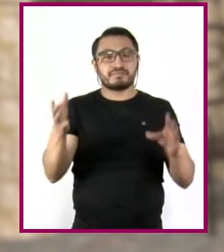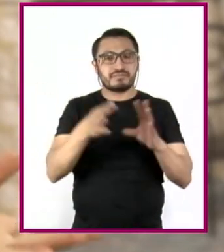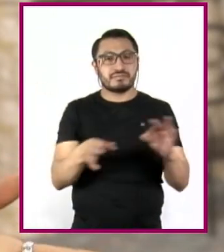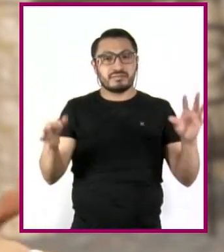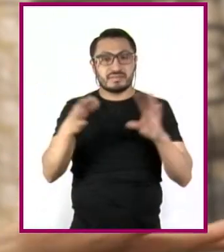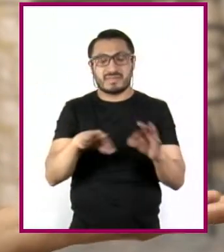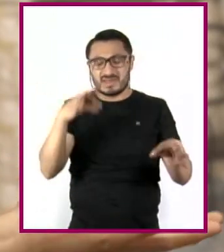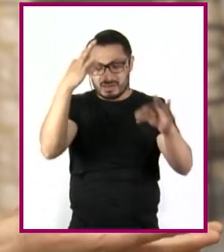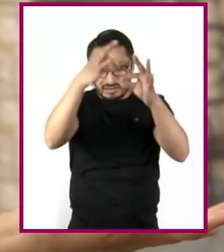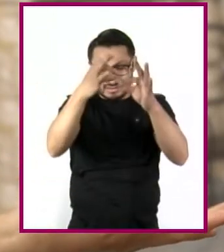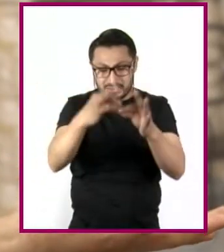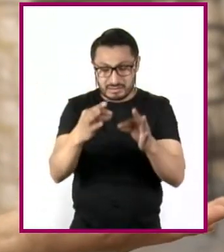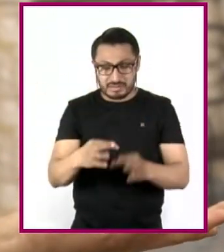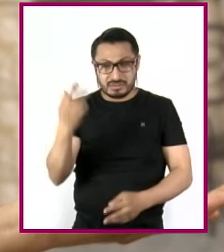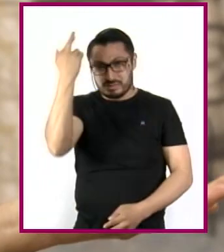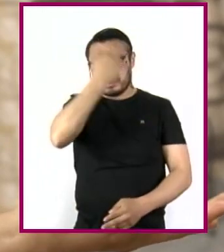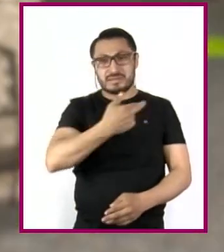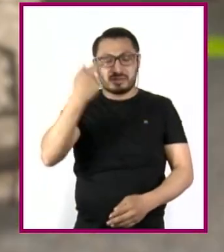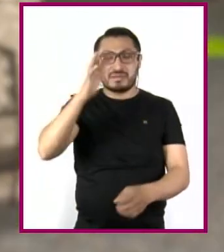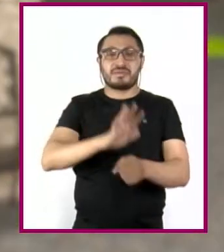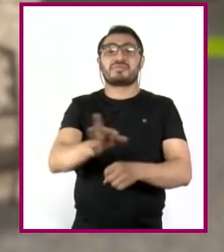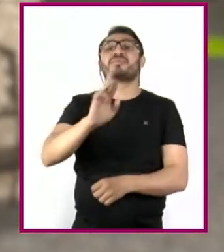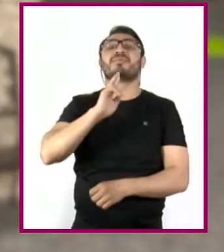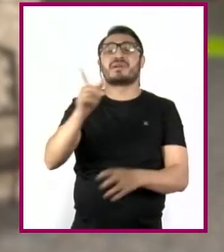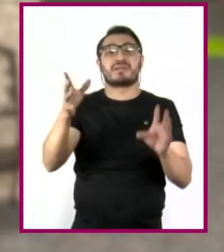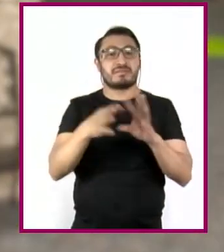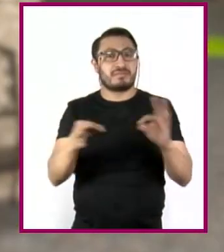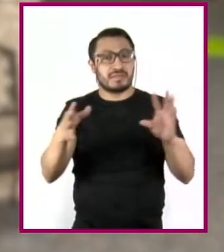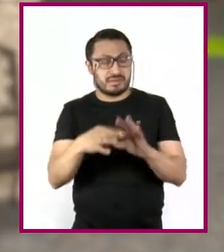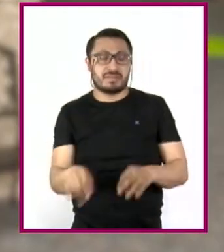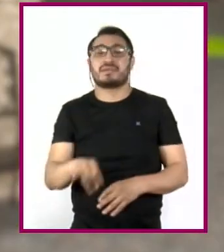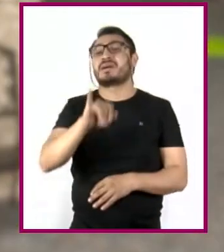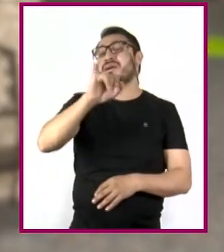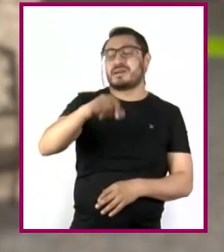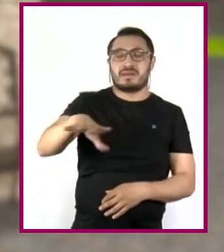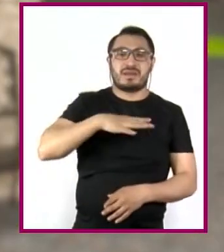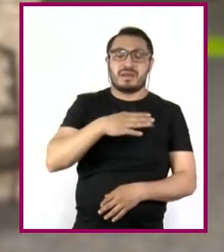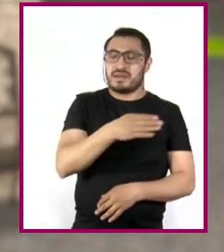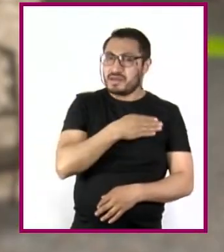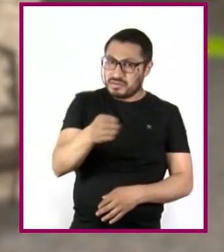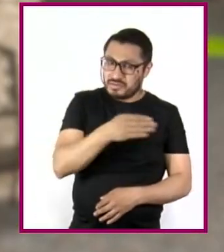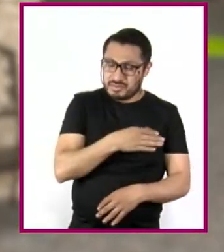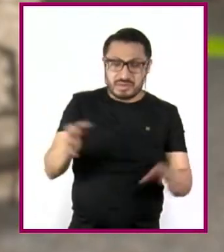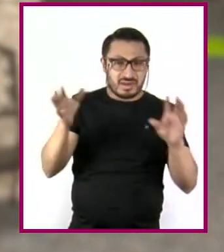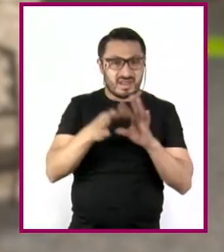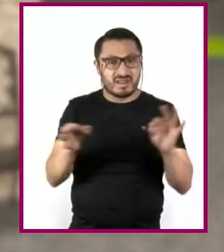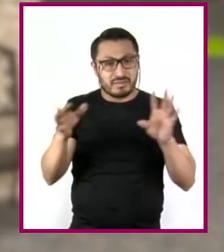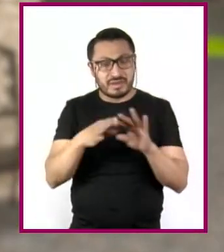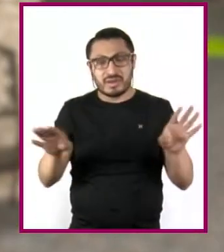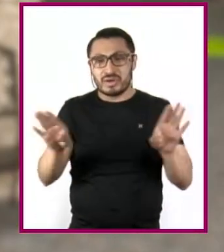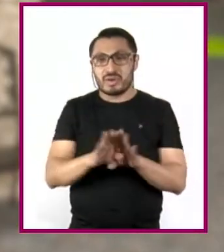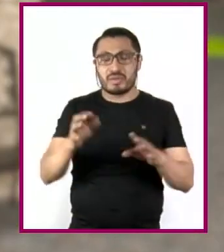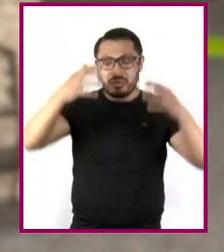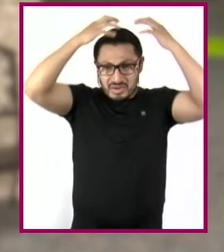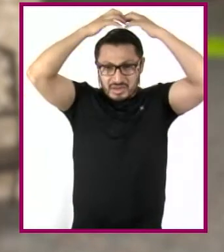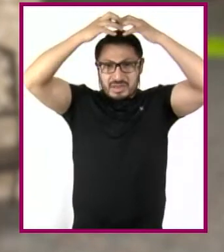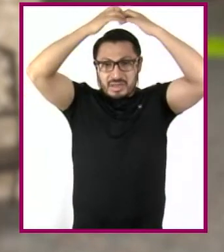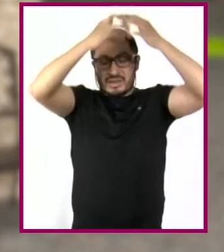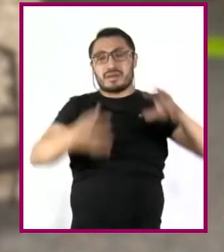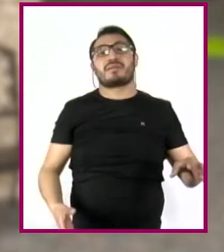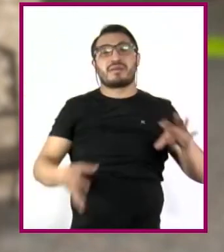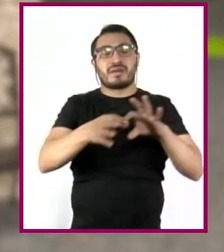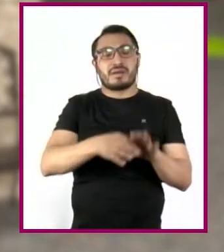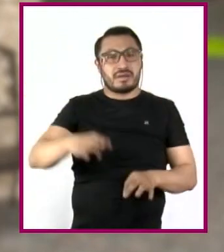para evaluar cuál es la mejor explicación. Por supuesto que hay una buena explicación de cómo el cerebro se relaciona con los